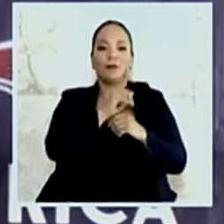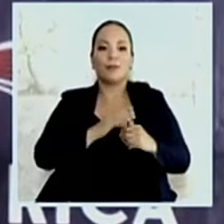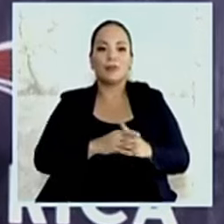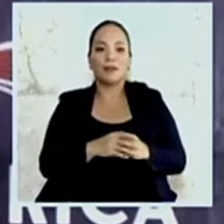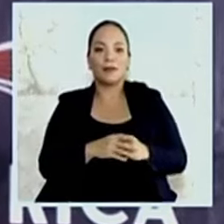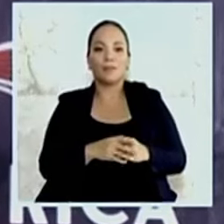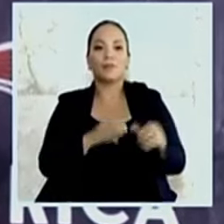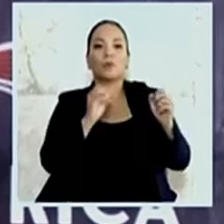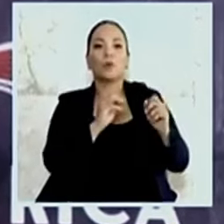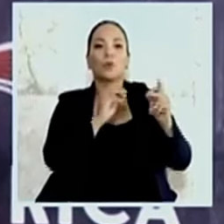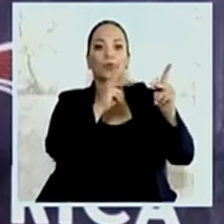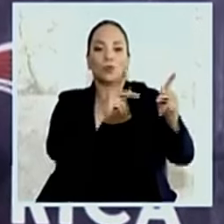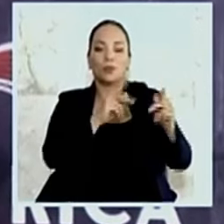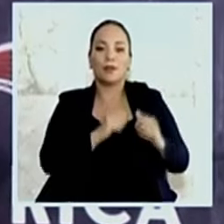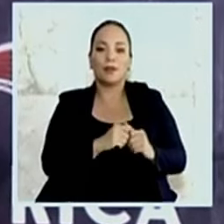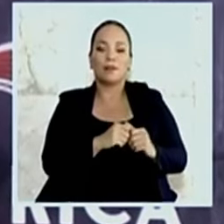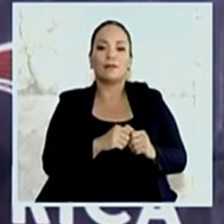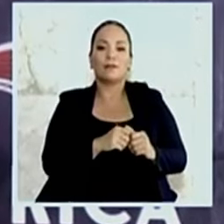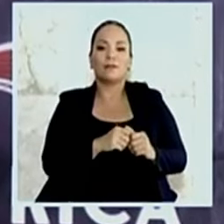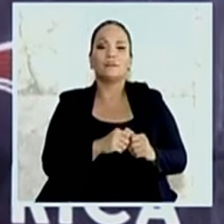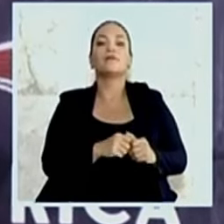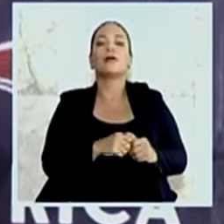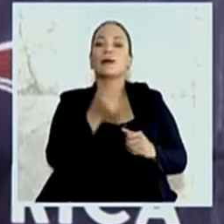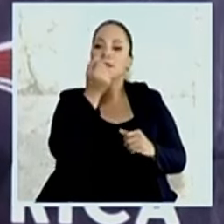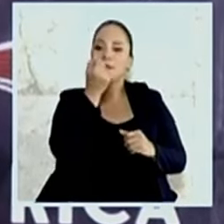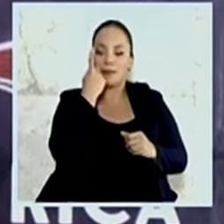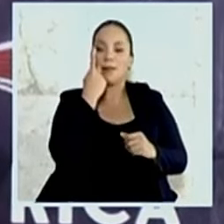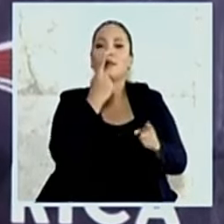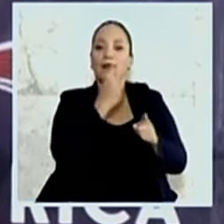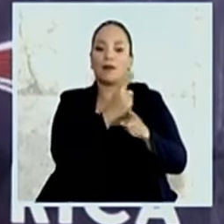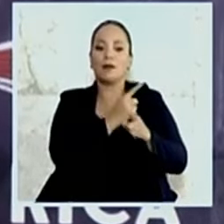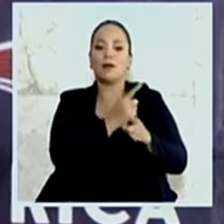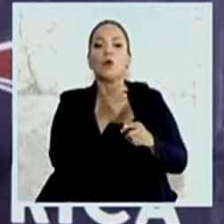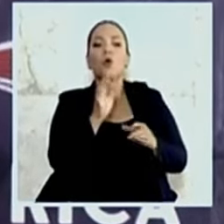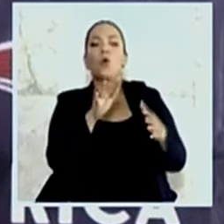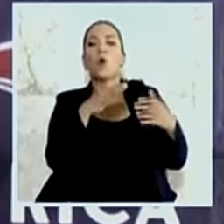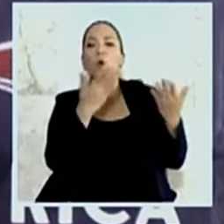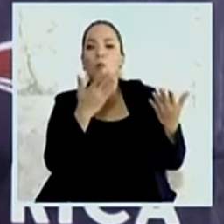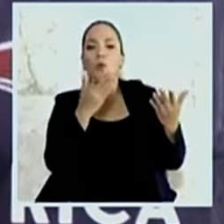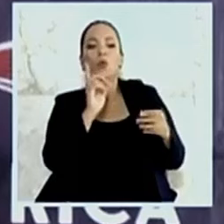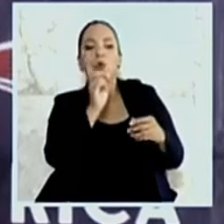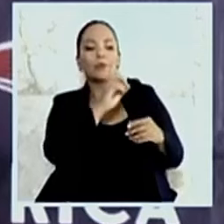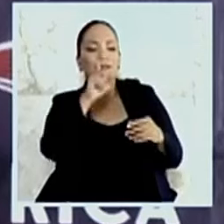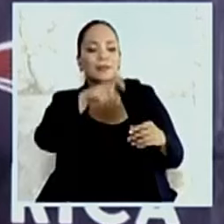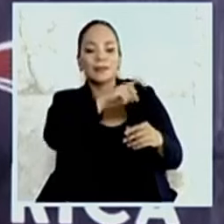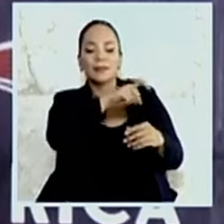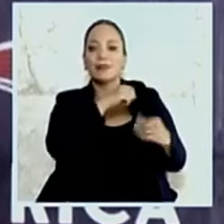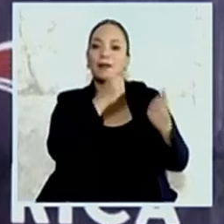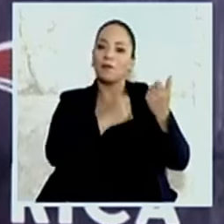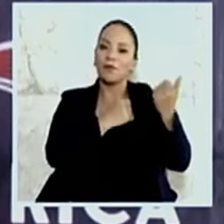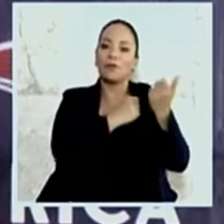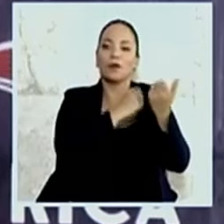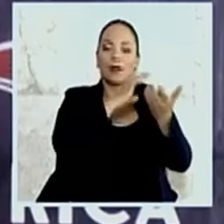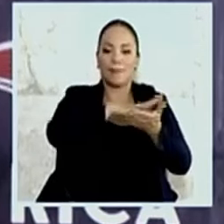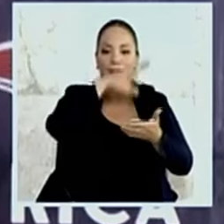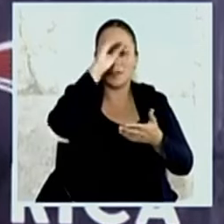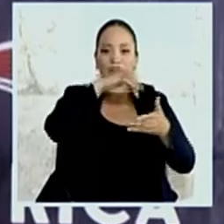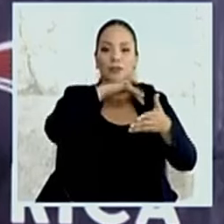justamente todos los países de Centroamérica quieren ver cómo fue que lo hicimos para poderlo aplicar en sus países, porque ha sido